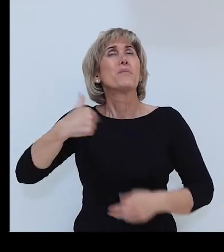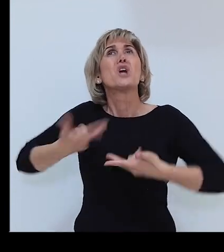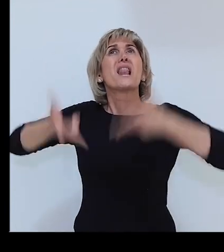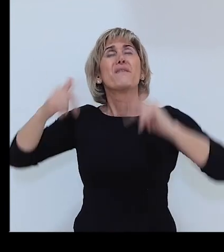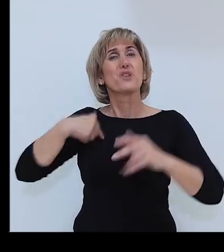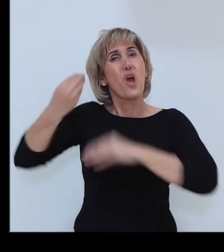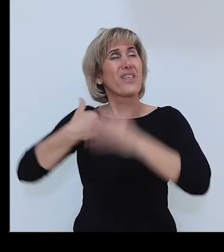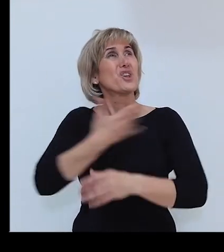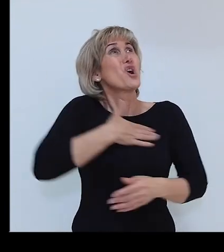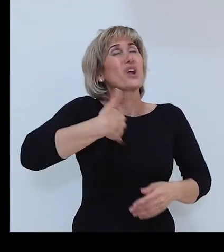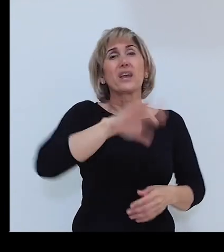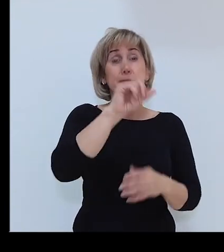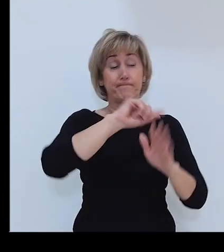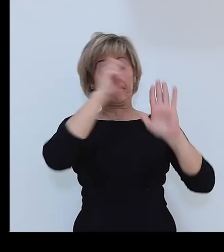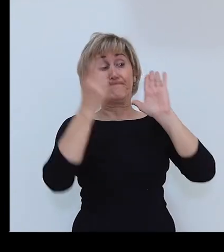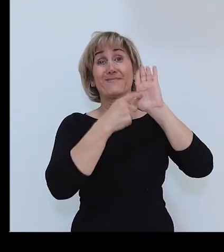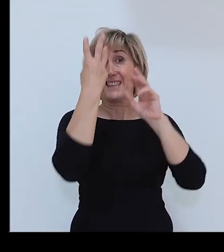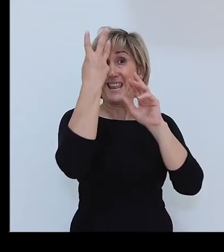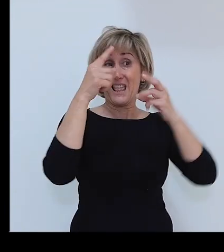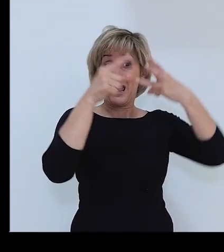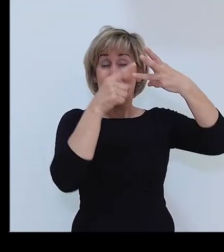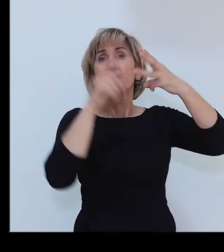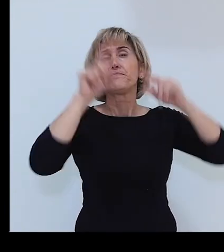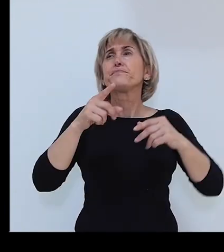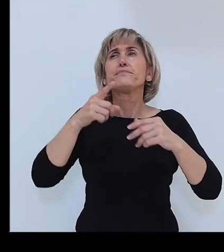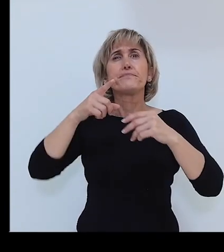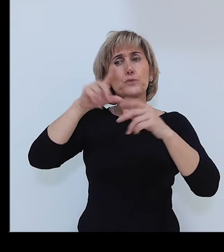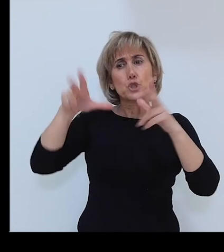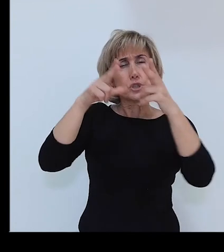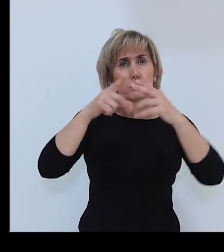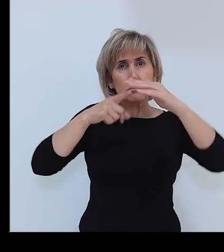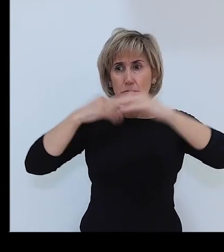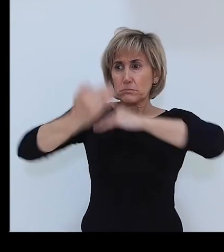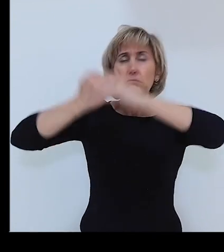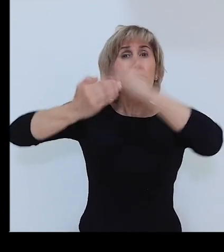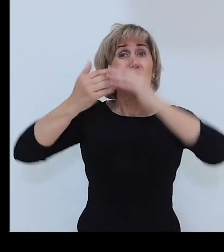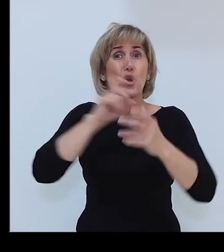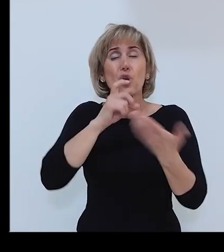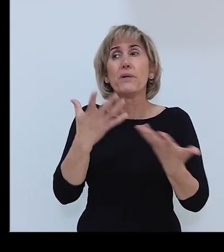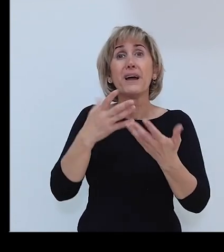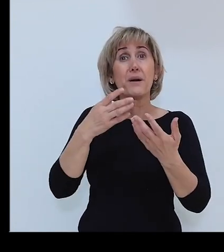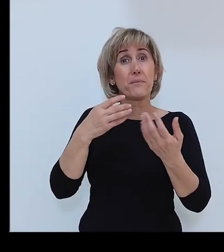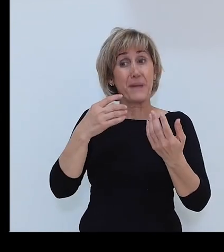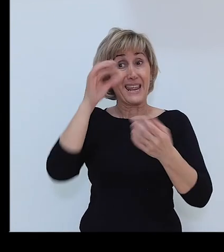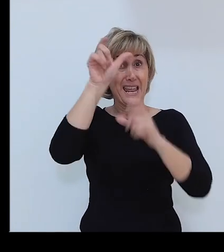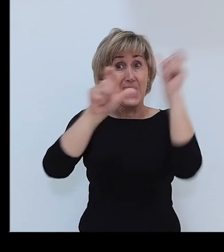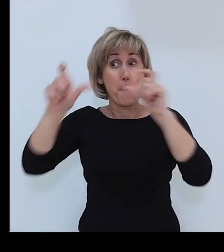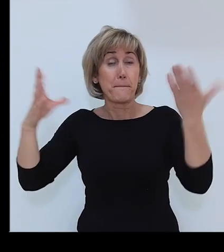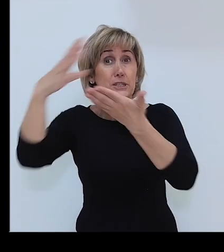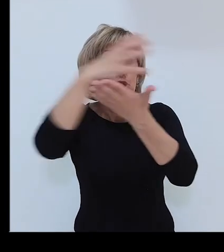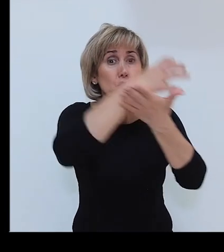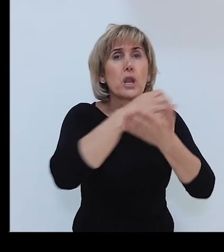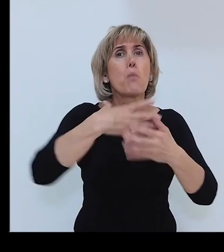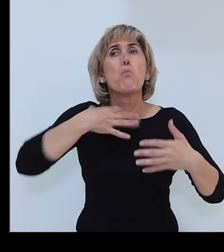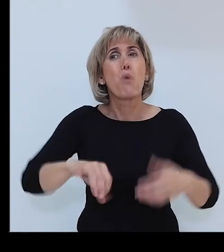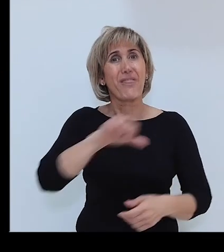que la forman no son autónomas para hacer lo que quieran. Y el tercero de los criterios era la evolución de la sociedad como proveedora